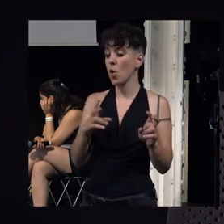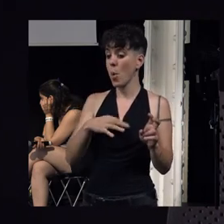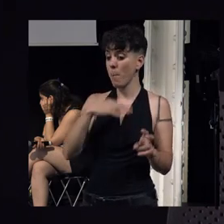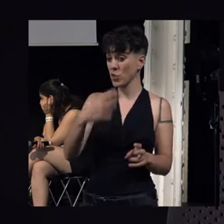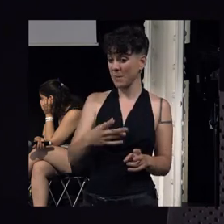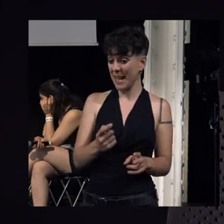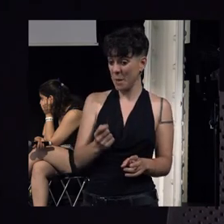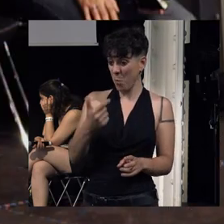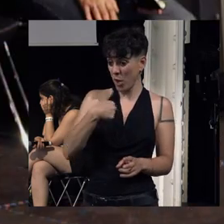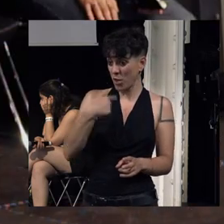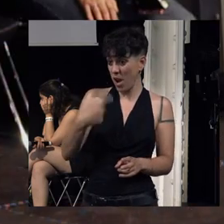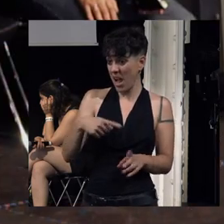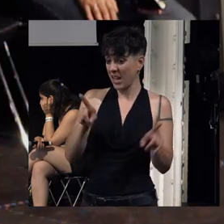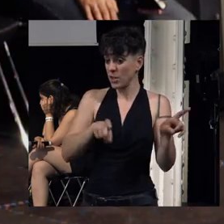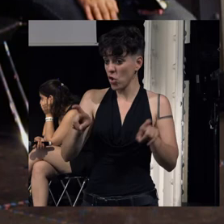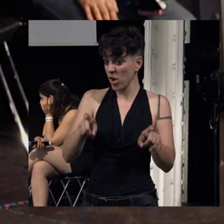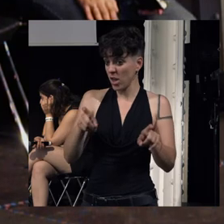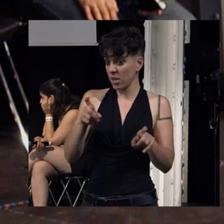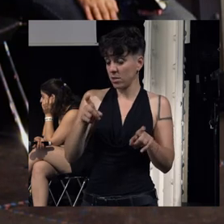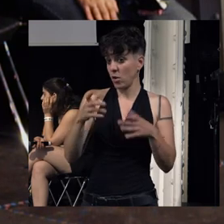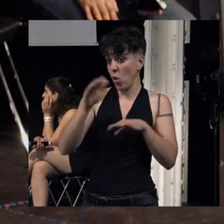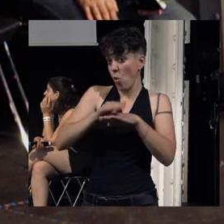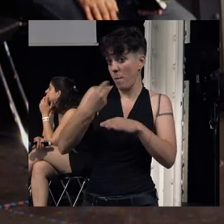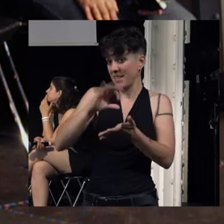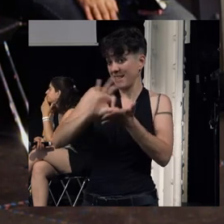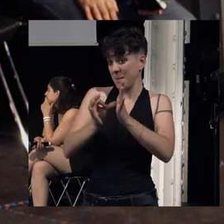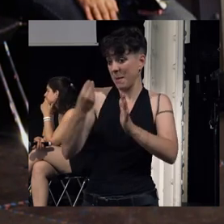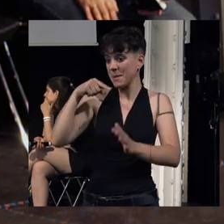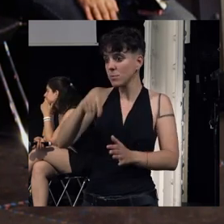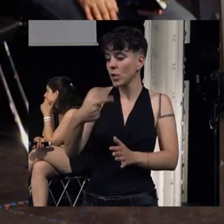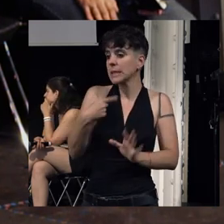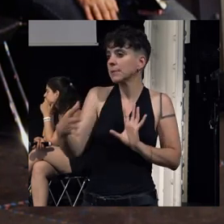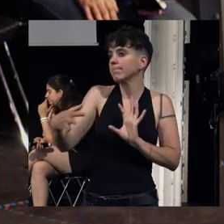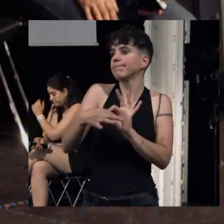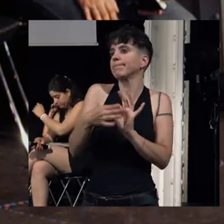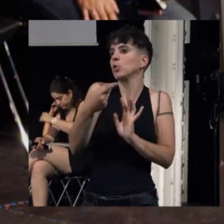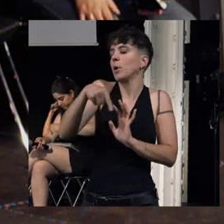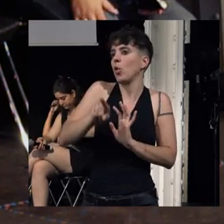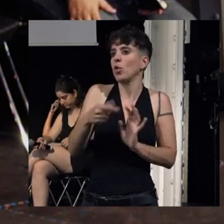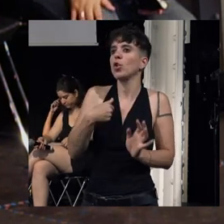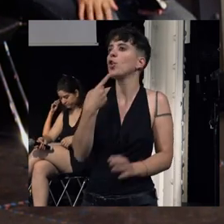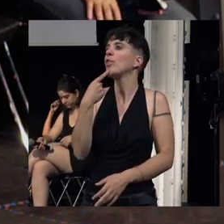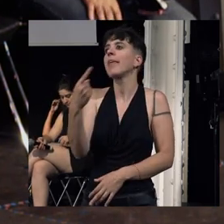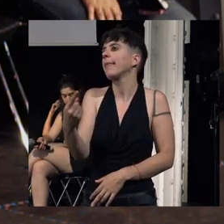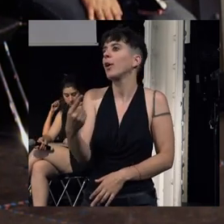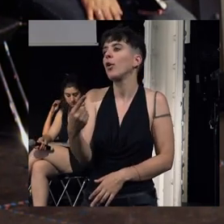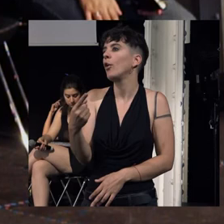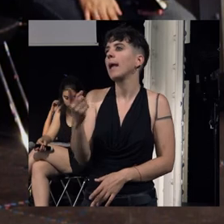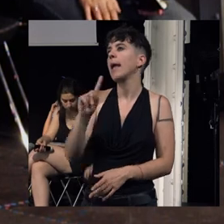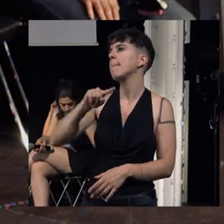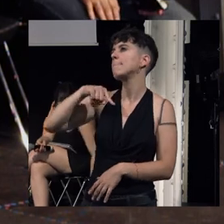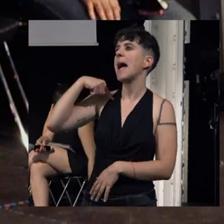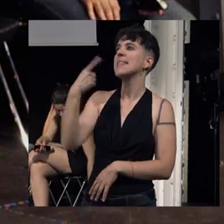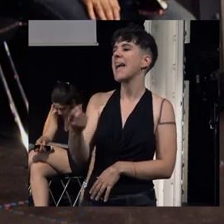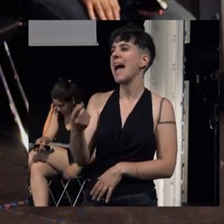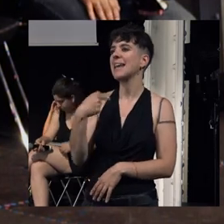posibilidades que puedo tener de elección en este sistema, esta es la que más me casa conmigo. O sea, no te estoy diciendo que mañana voy a